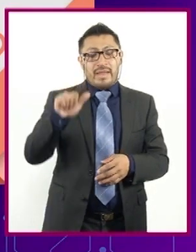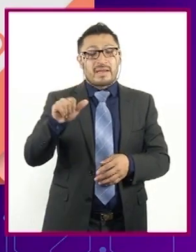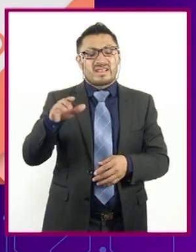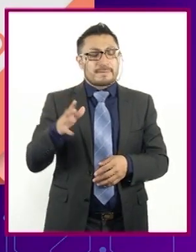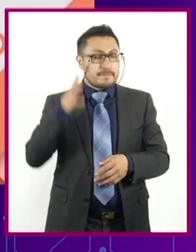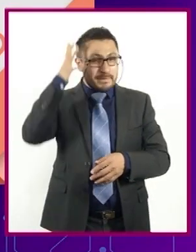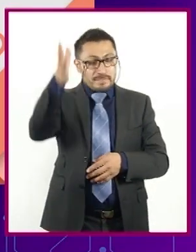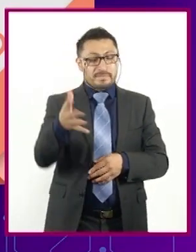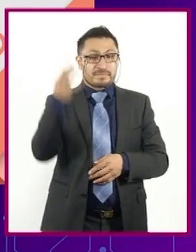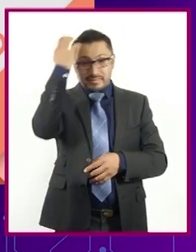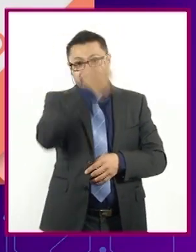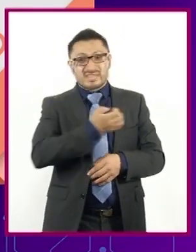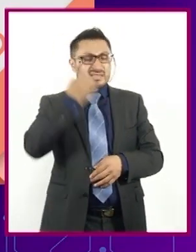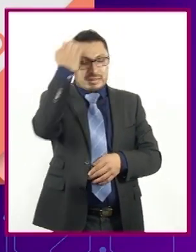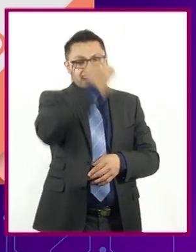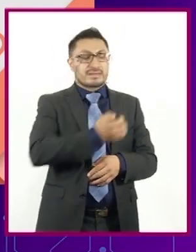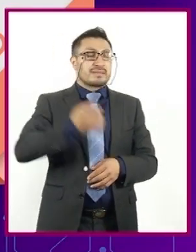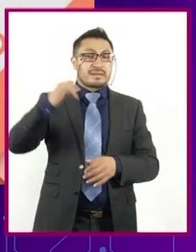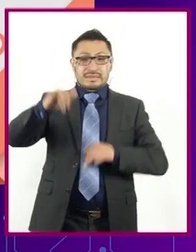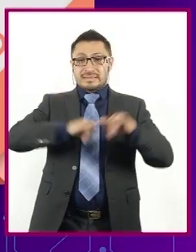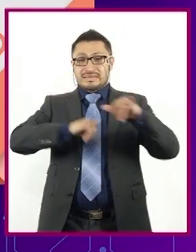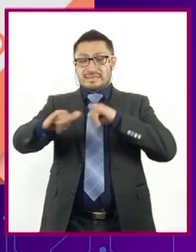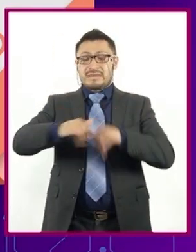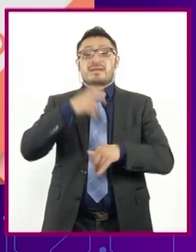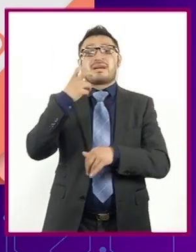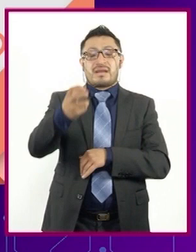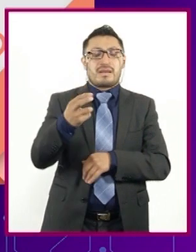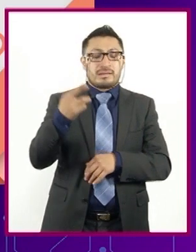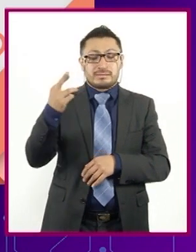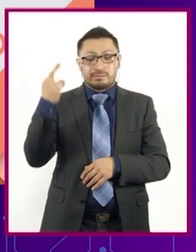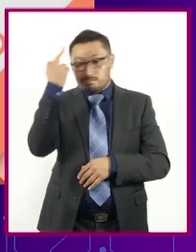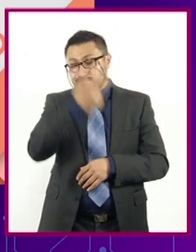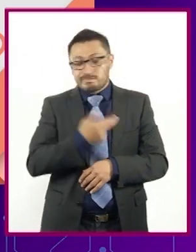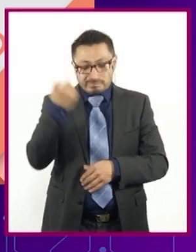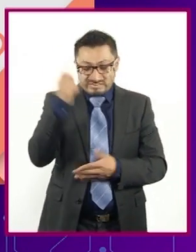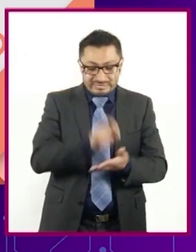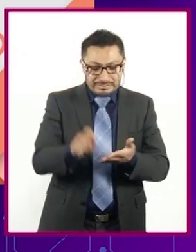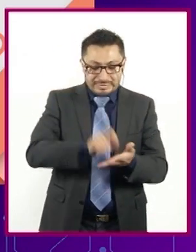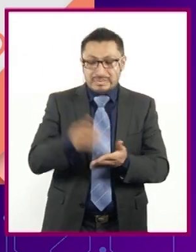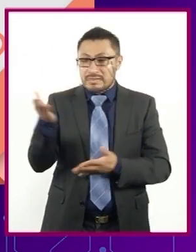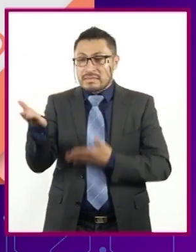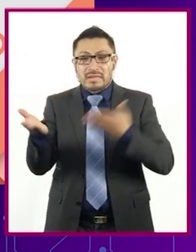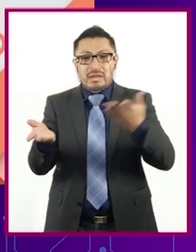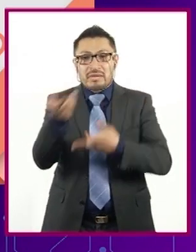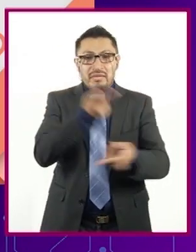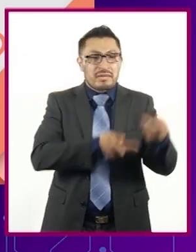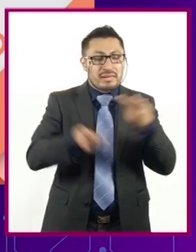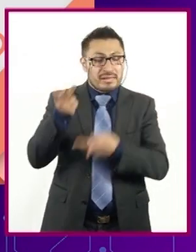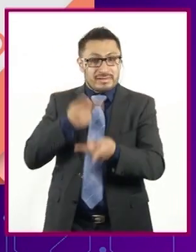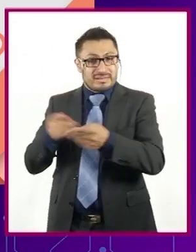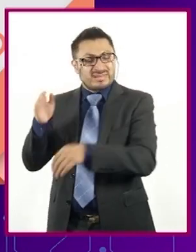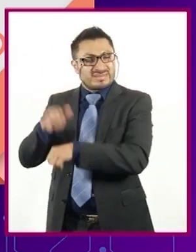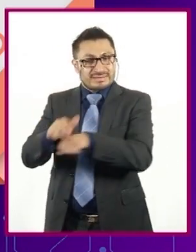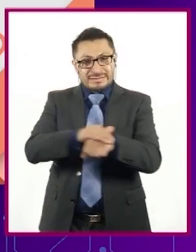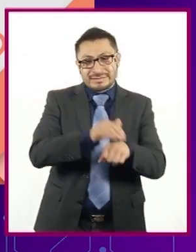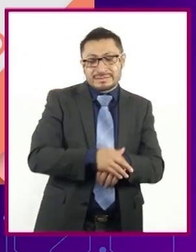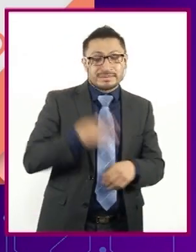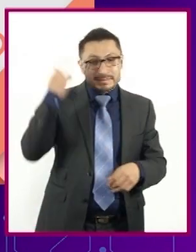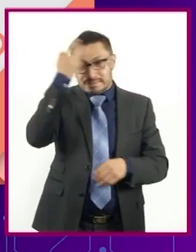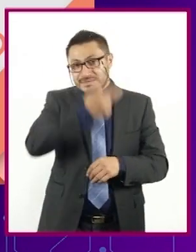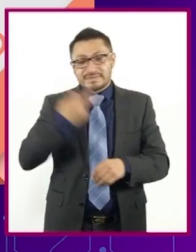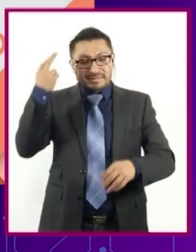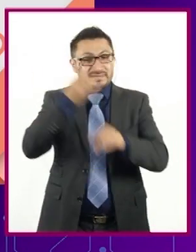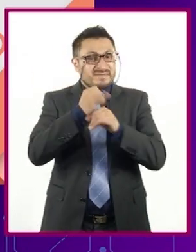un examen de geografía. Por ello, repasó sus apuntes, pidió prestado otros a sus amigos y repasó la